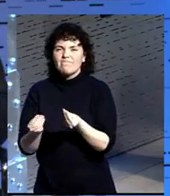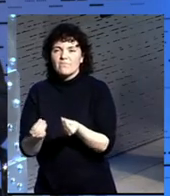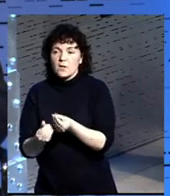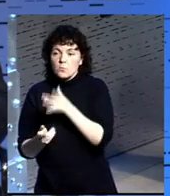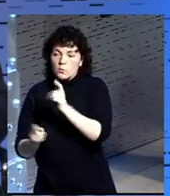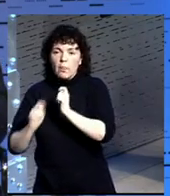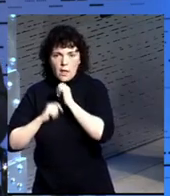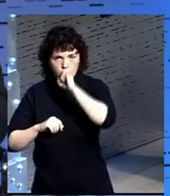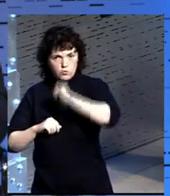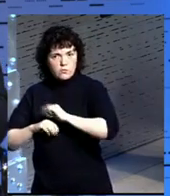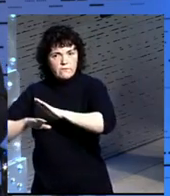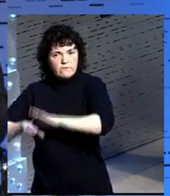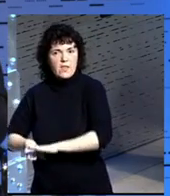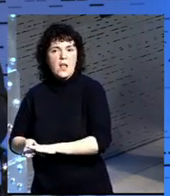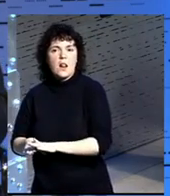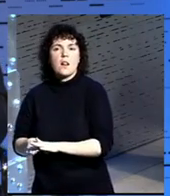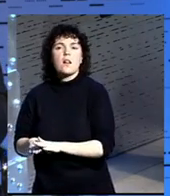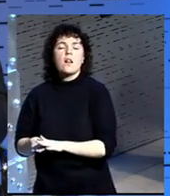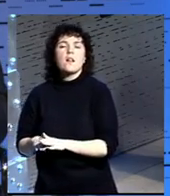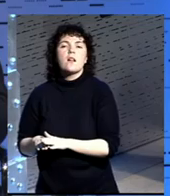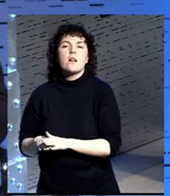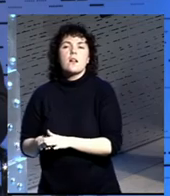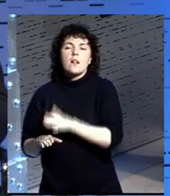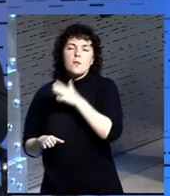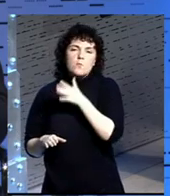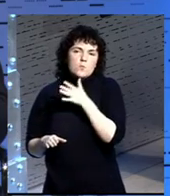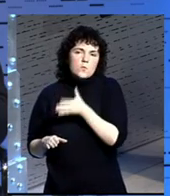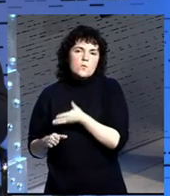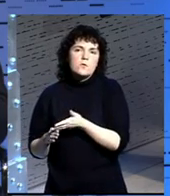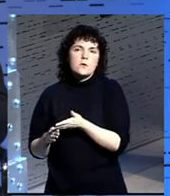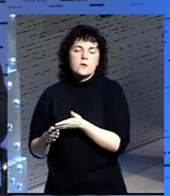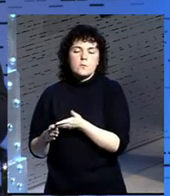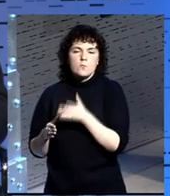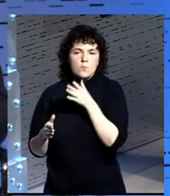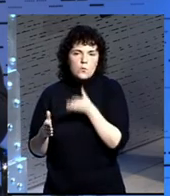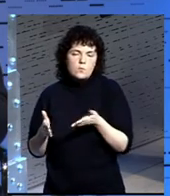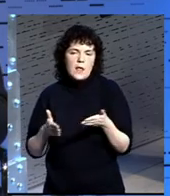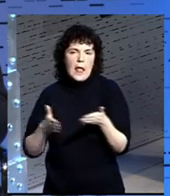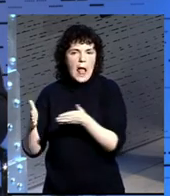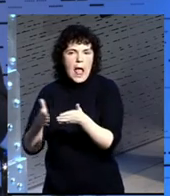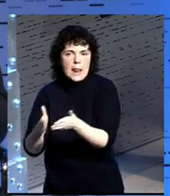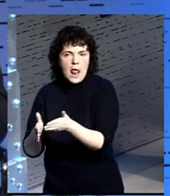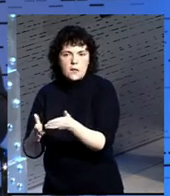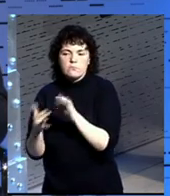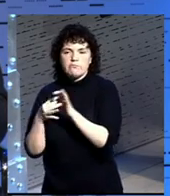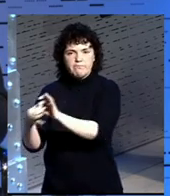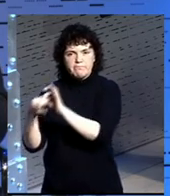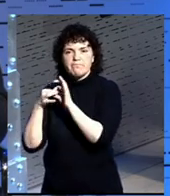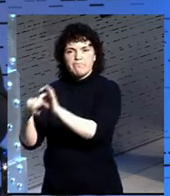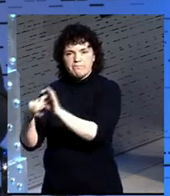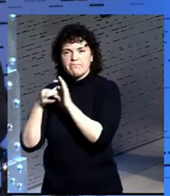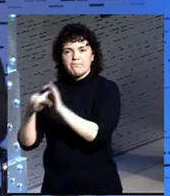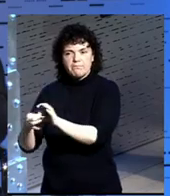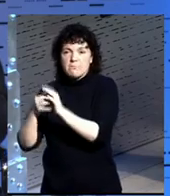fideliza. Es una cosa que es por el canal por el que más interacción hace el cliente con el